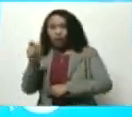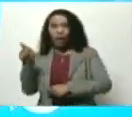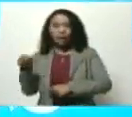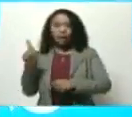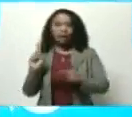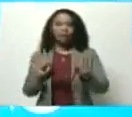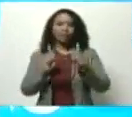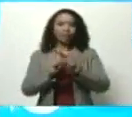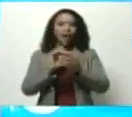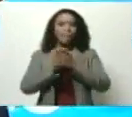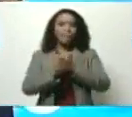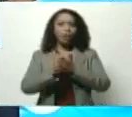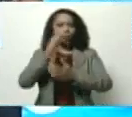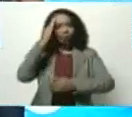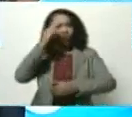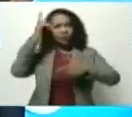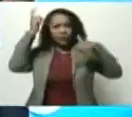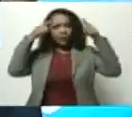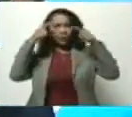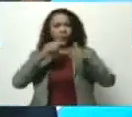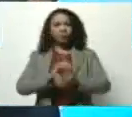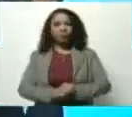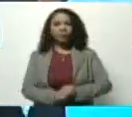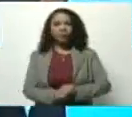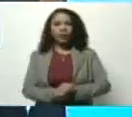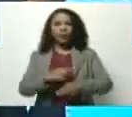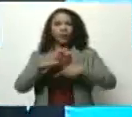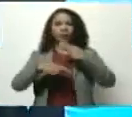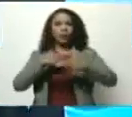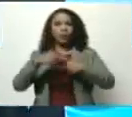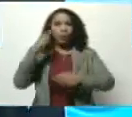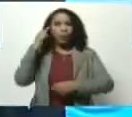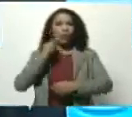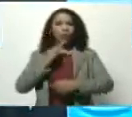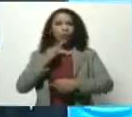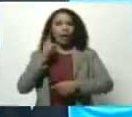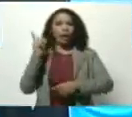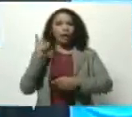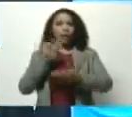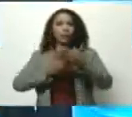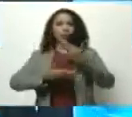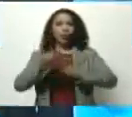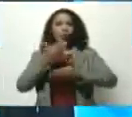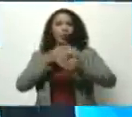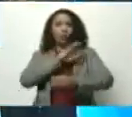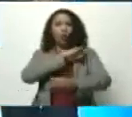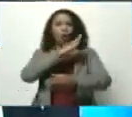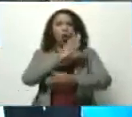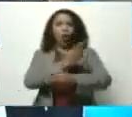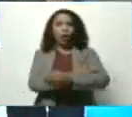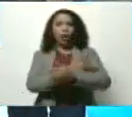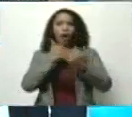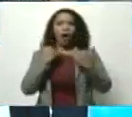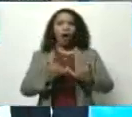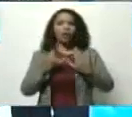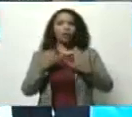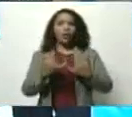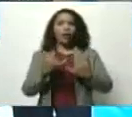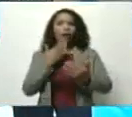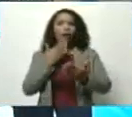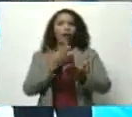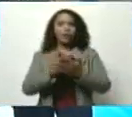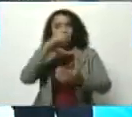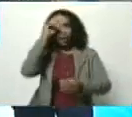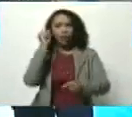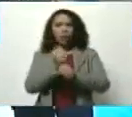también del comandante hugo chávez frías de la revolución bolivariana dicha relación se ha fortalecido en la actualidad gracias al